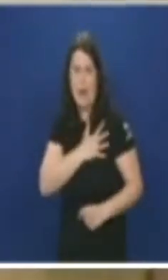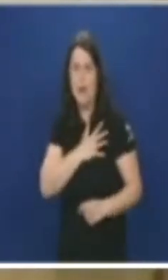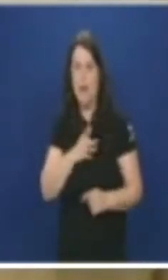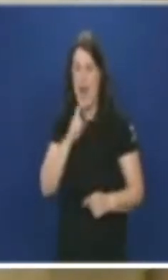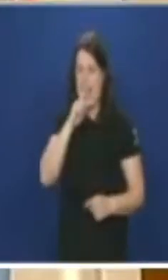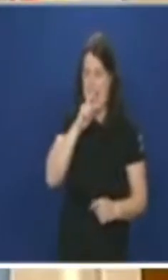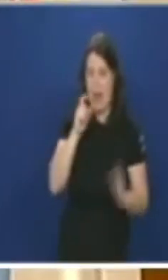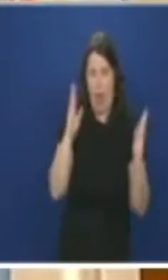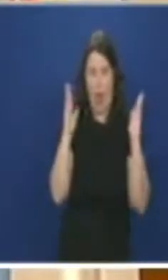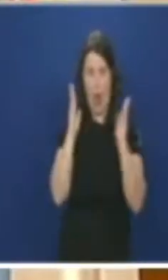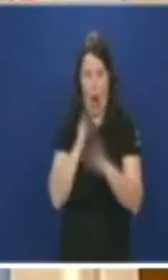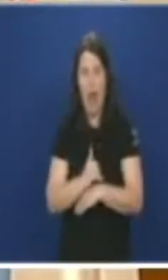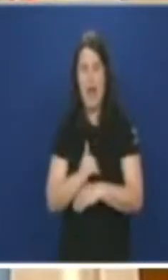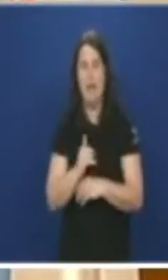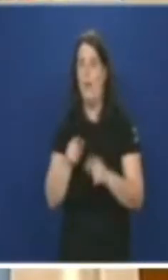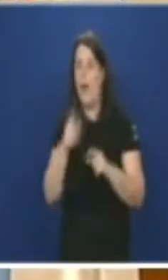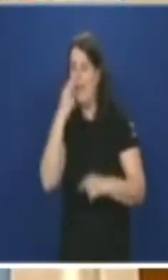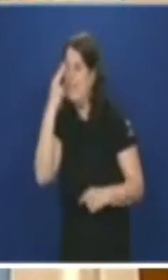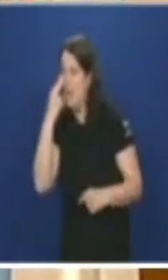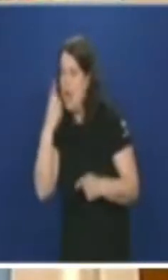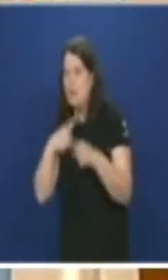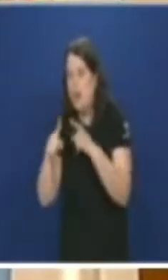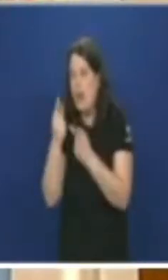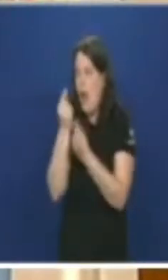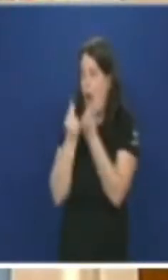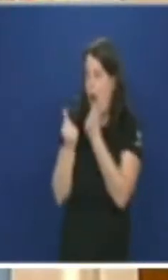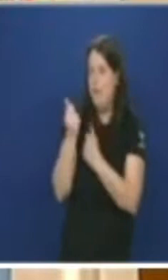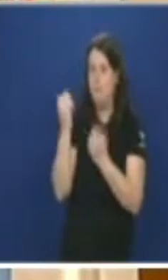envexa, desinteresado, amigo fiel,